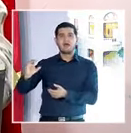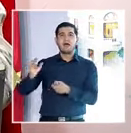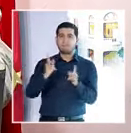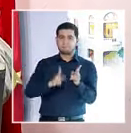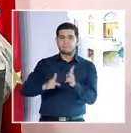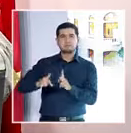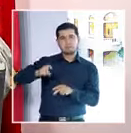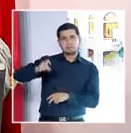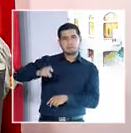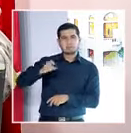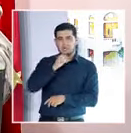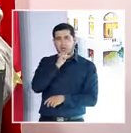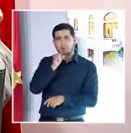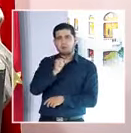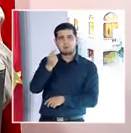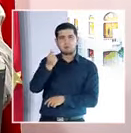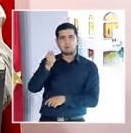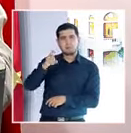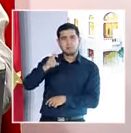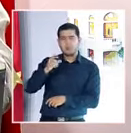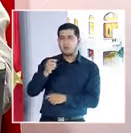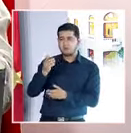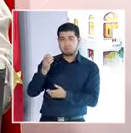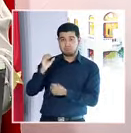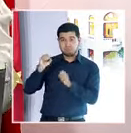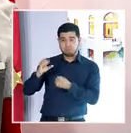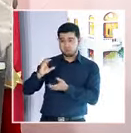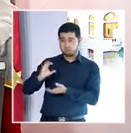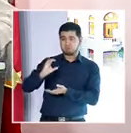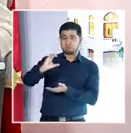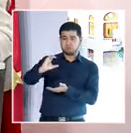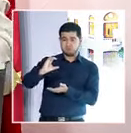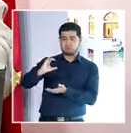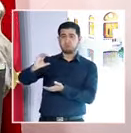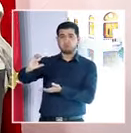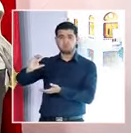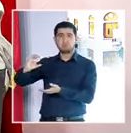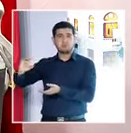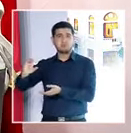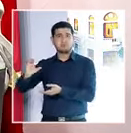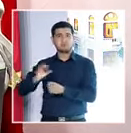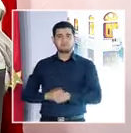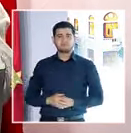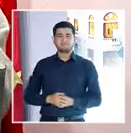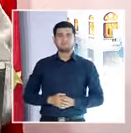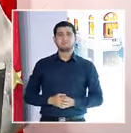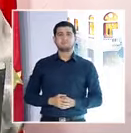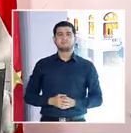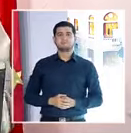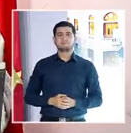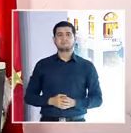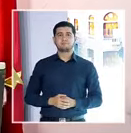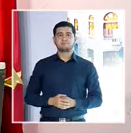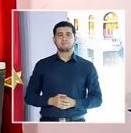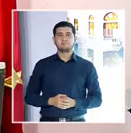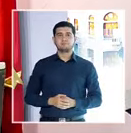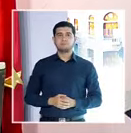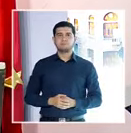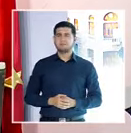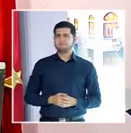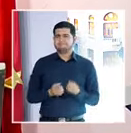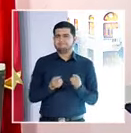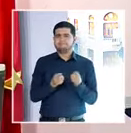tercera edad, adulto mayor o abuelos, como los llamamos en algún momento. Estas son algunas